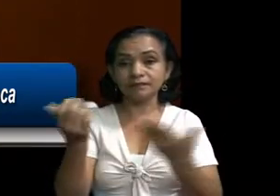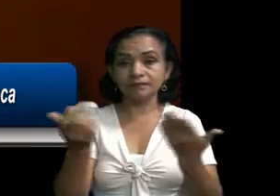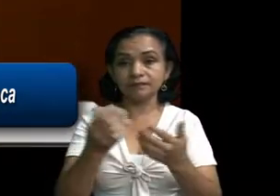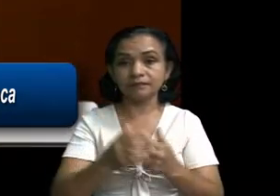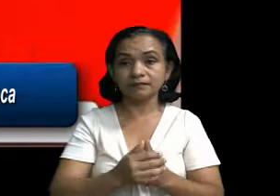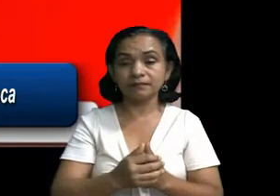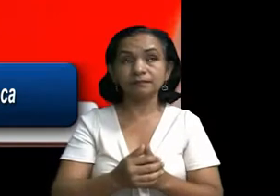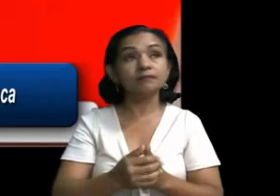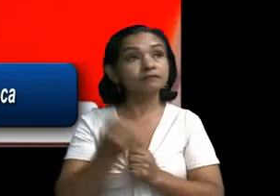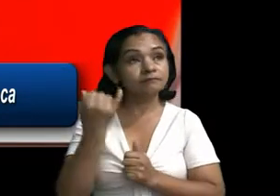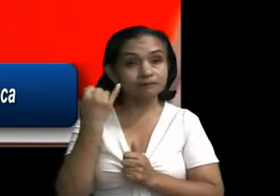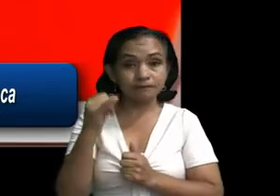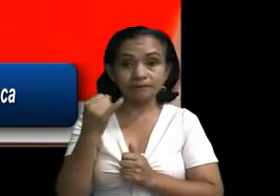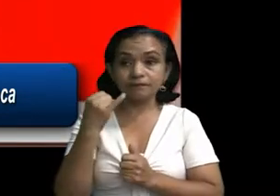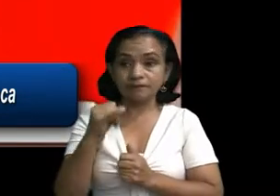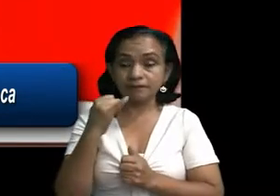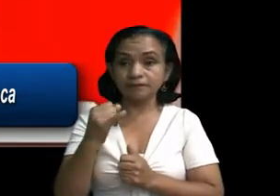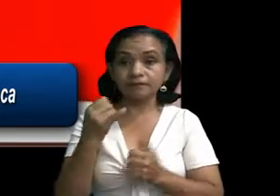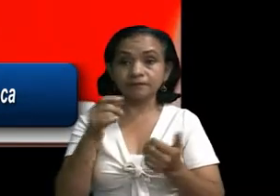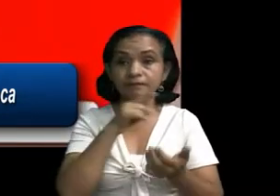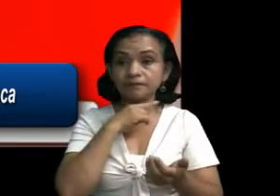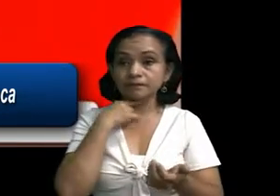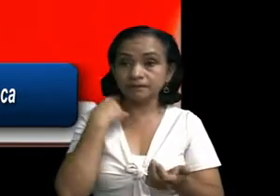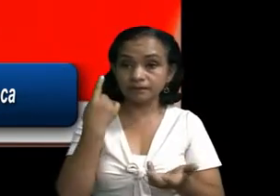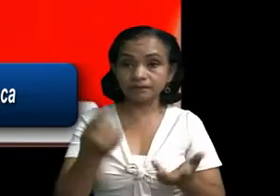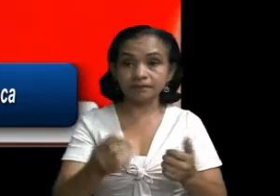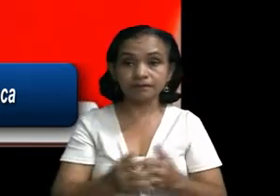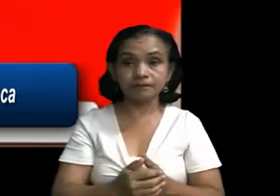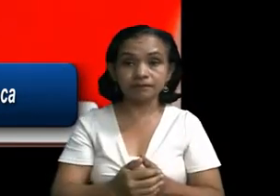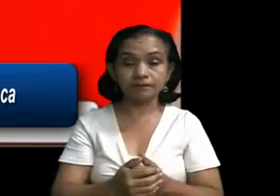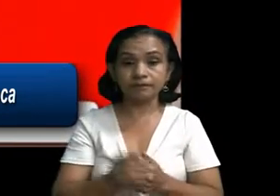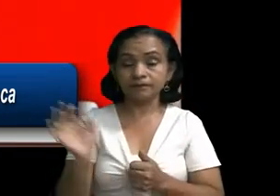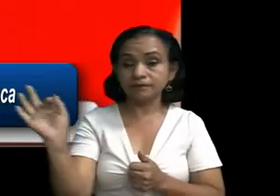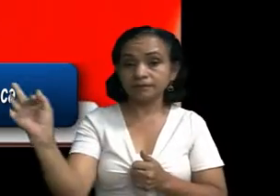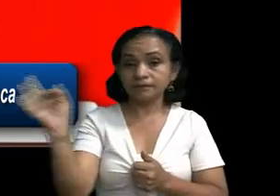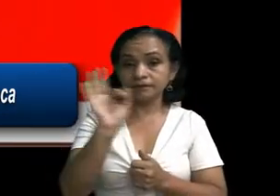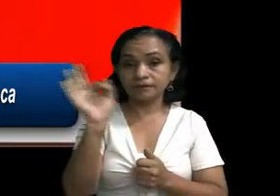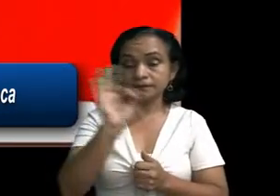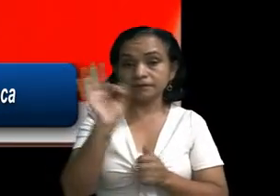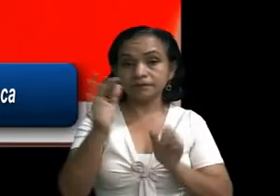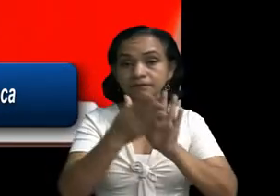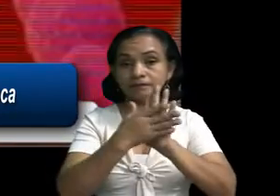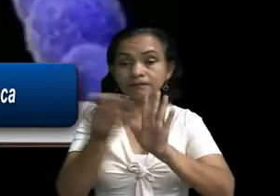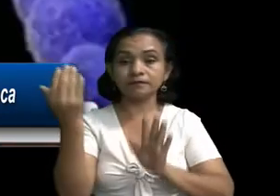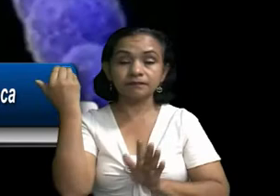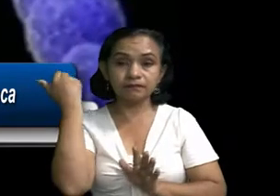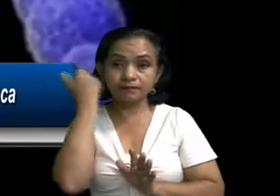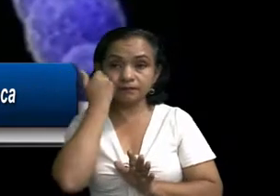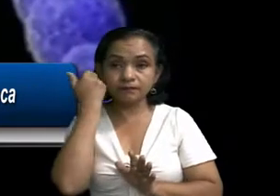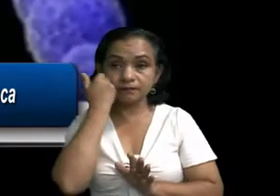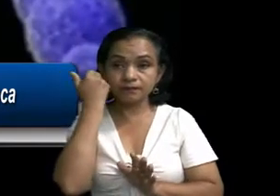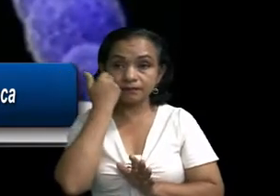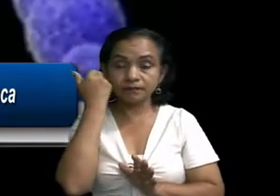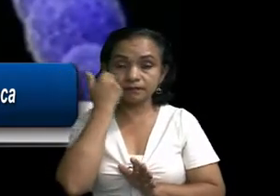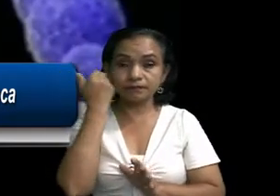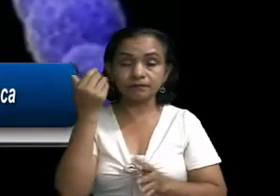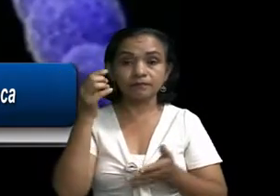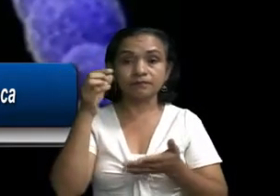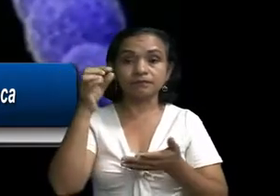¿Así es? Así es. Así es, las formas de transmisión de esta enfermedad es por las